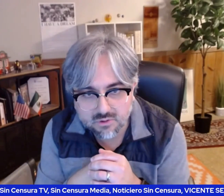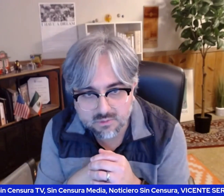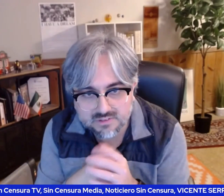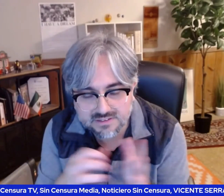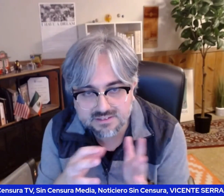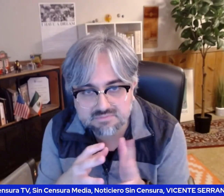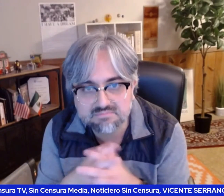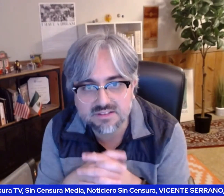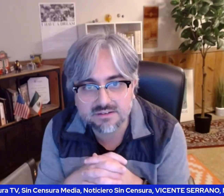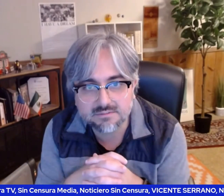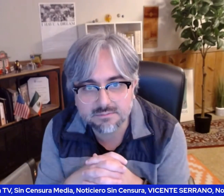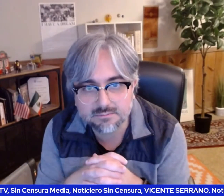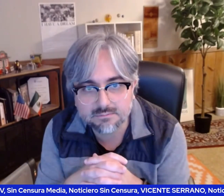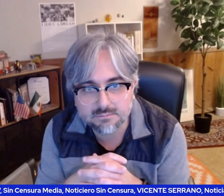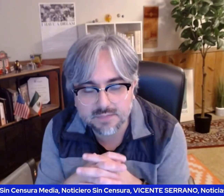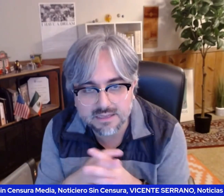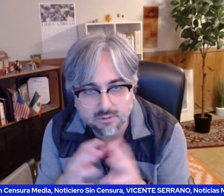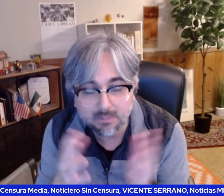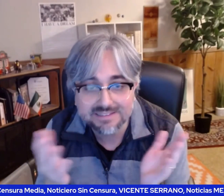pero cómo es que